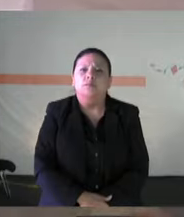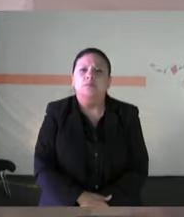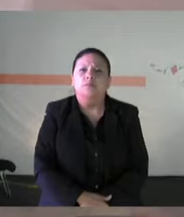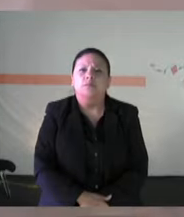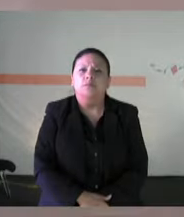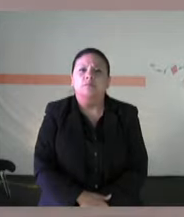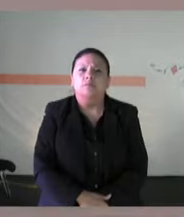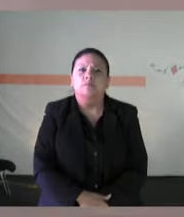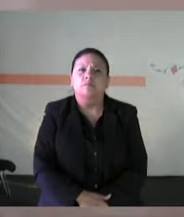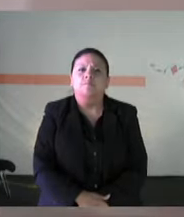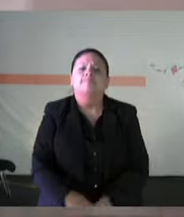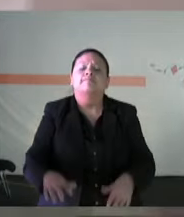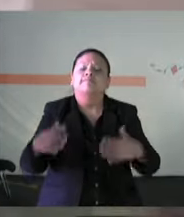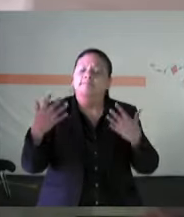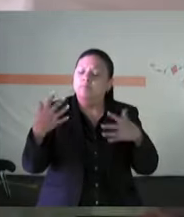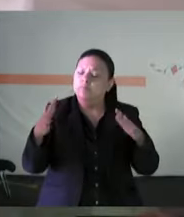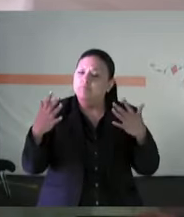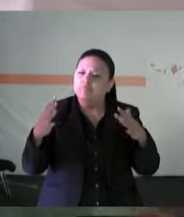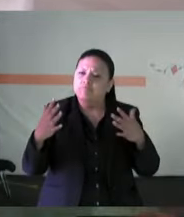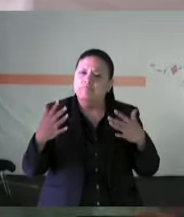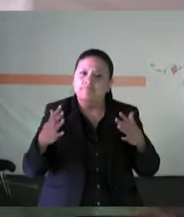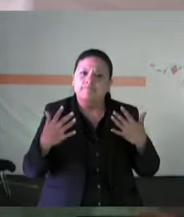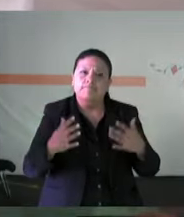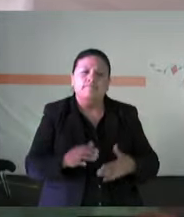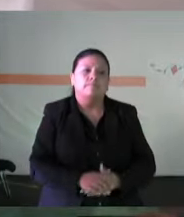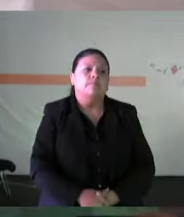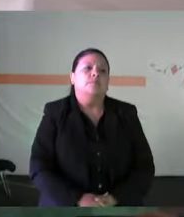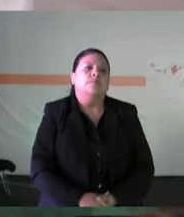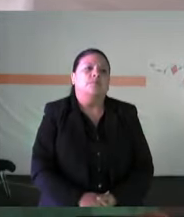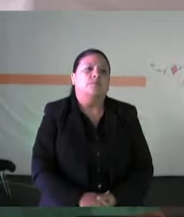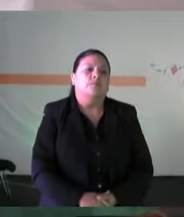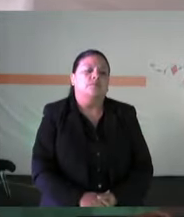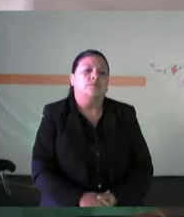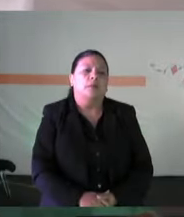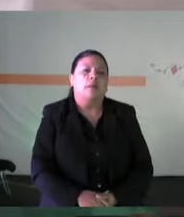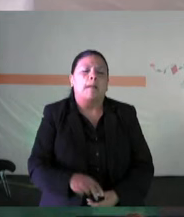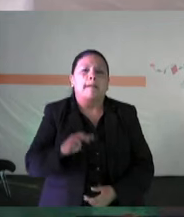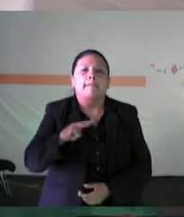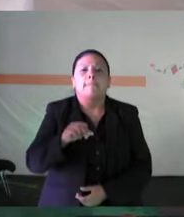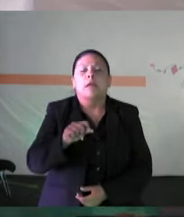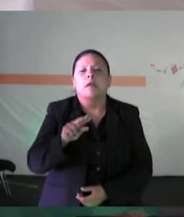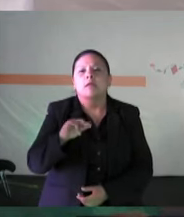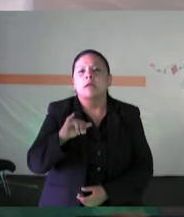Le damos un aplauso a María Fernanda Ampuero por esto que acaba de decir. Gracias.